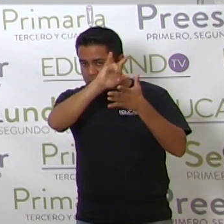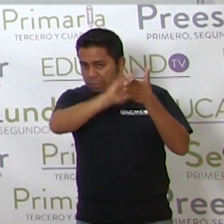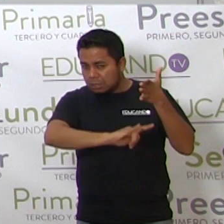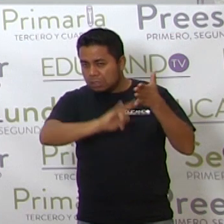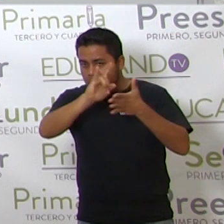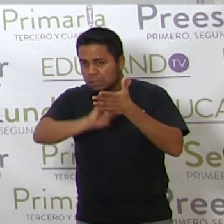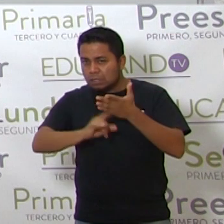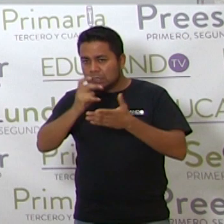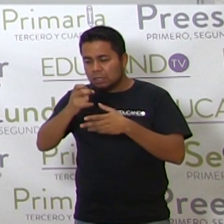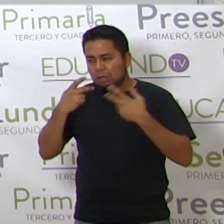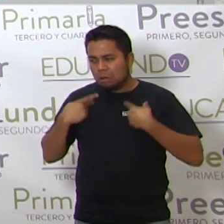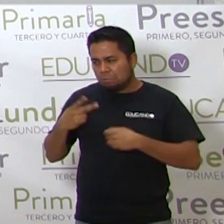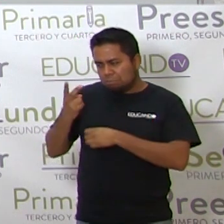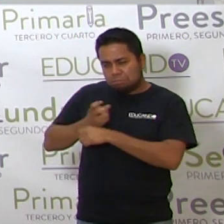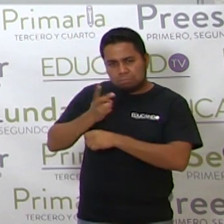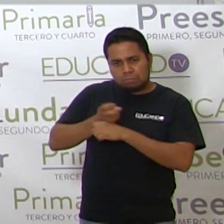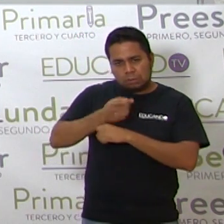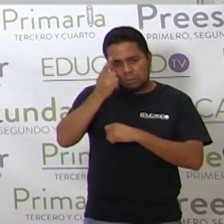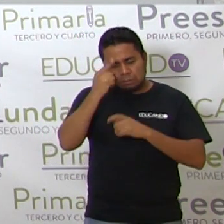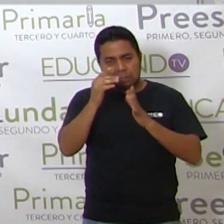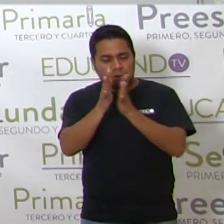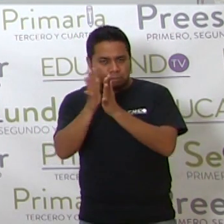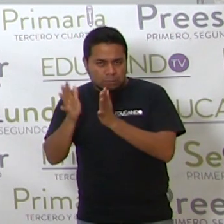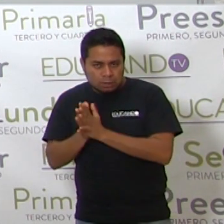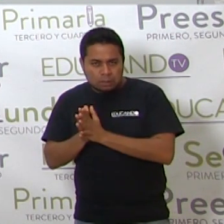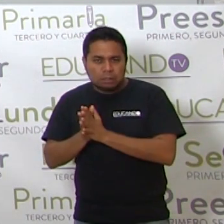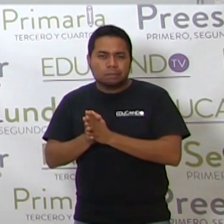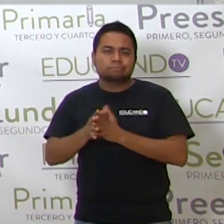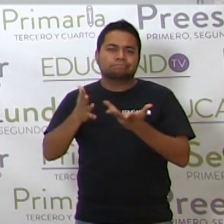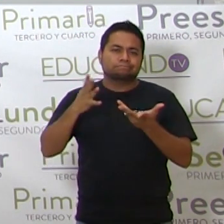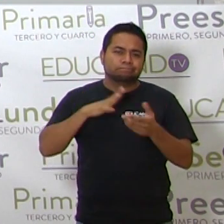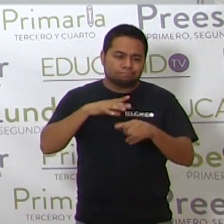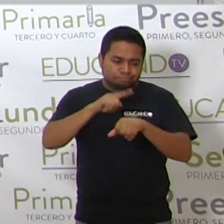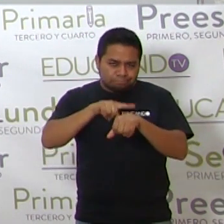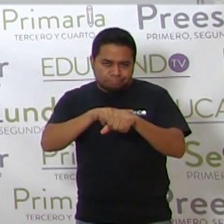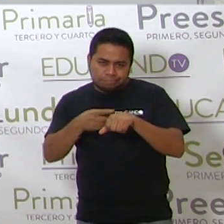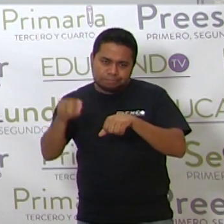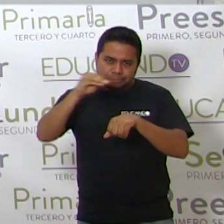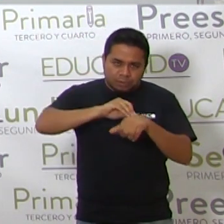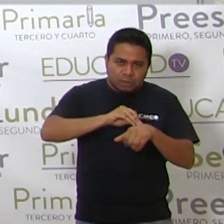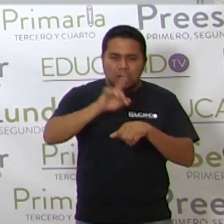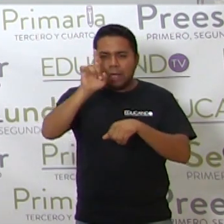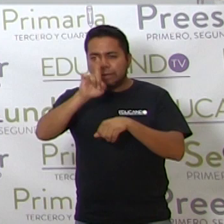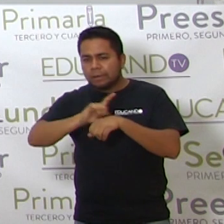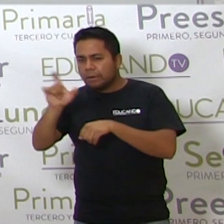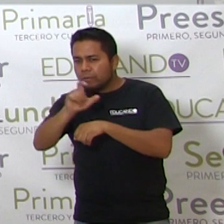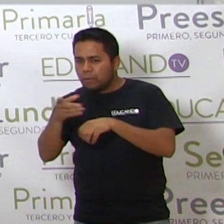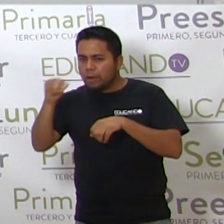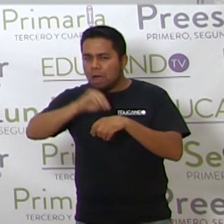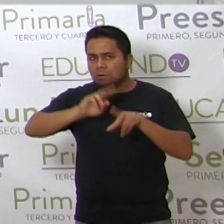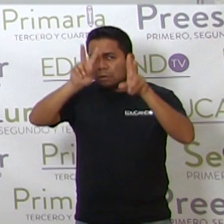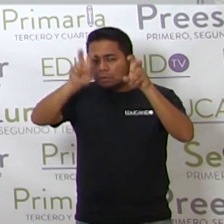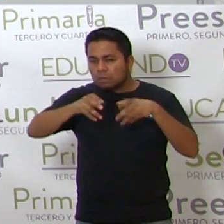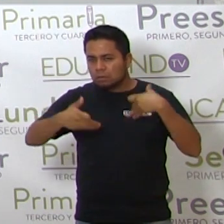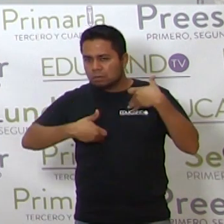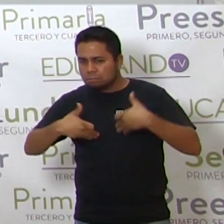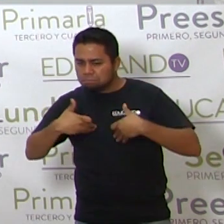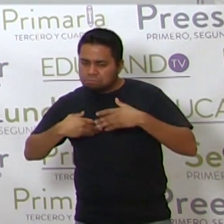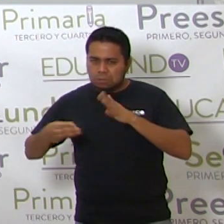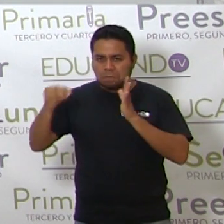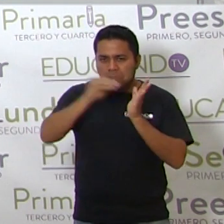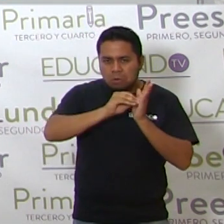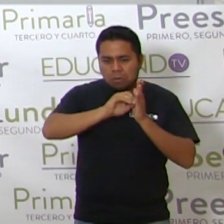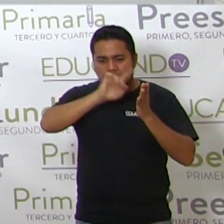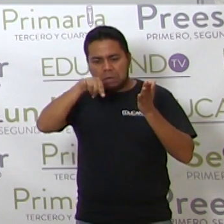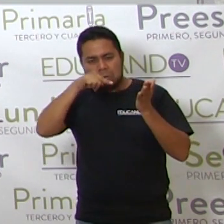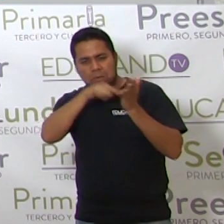invitan a la gente a participar que llevan la hora lleva el día lleva el título de la obra lleva el lugar